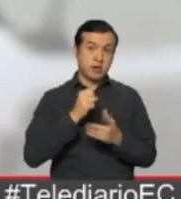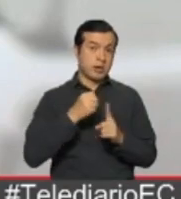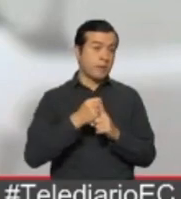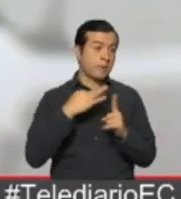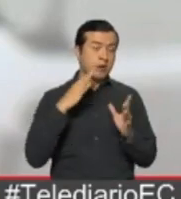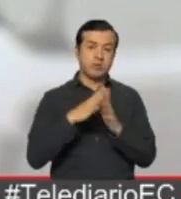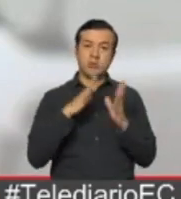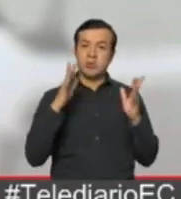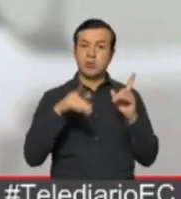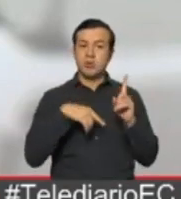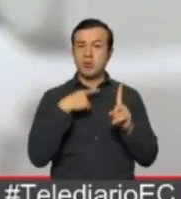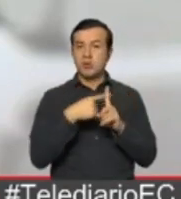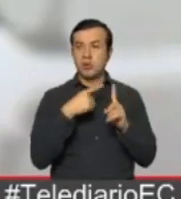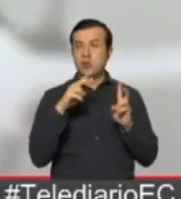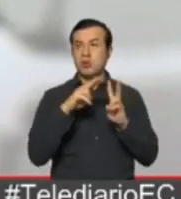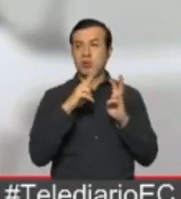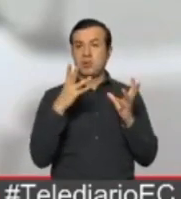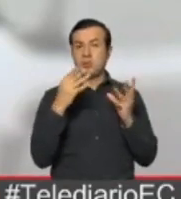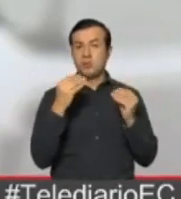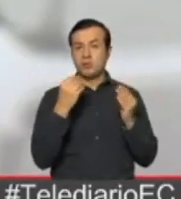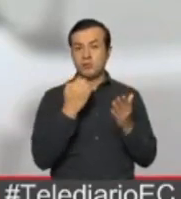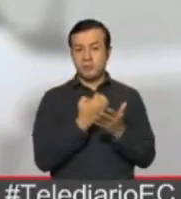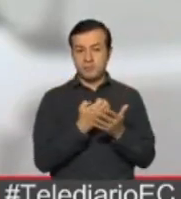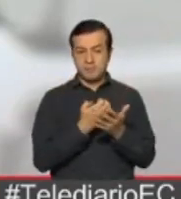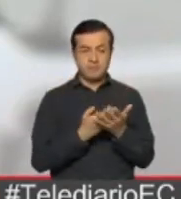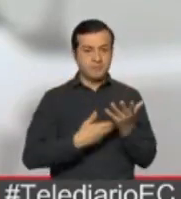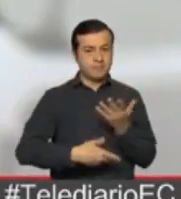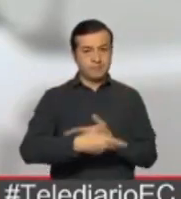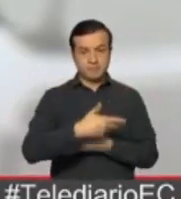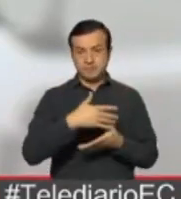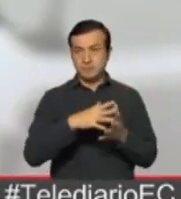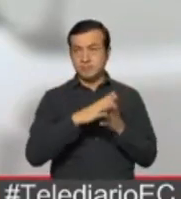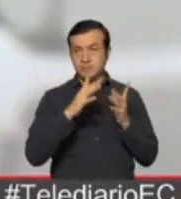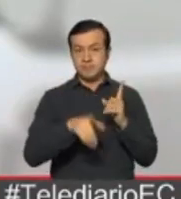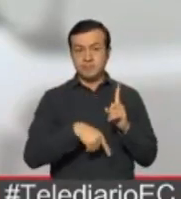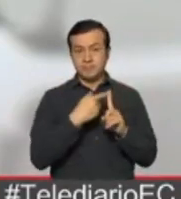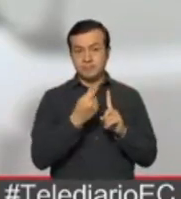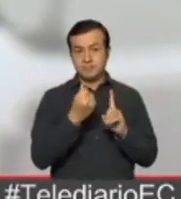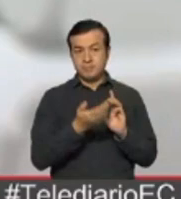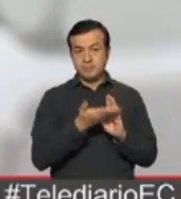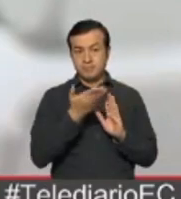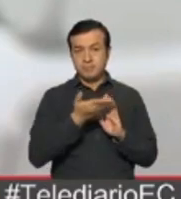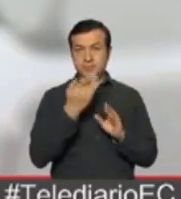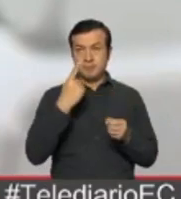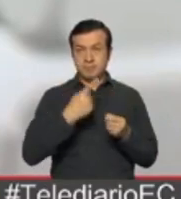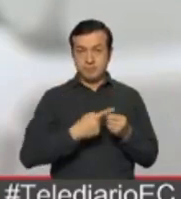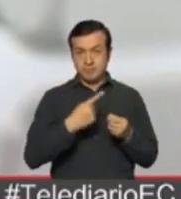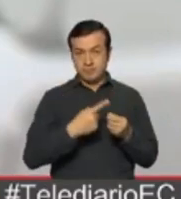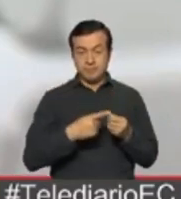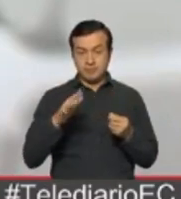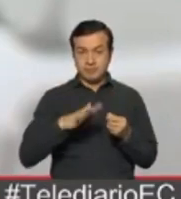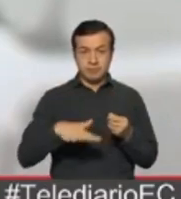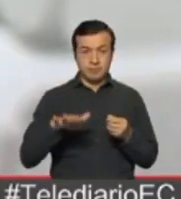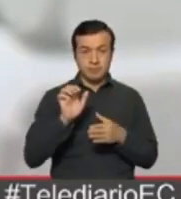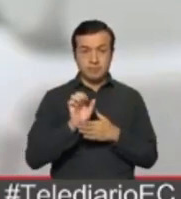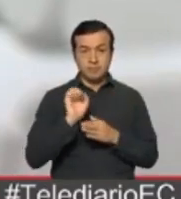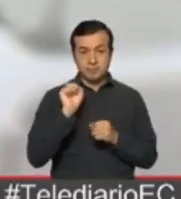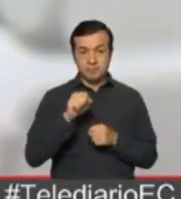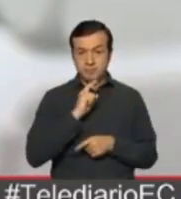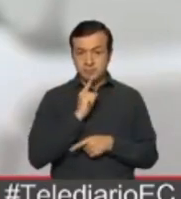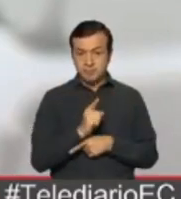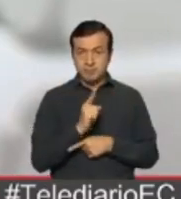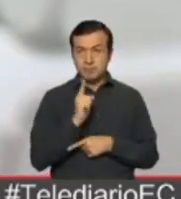extremadamente positivo por el flujo económico que genera suma para que quito digamos el ecuador en general